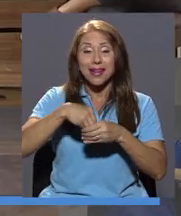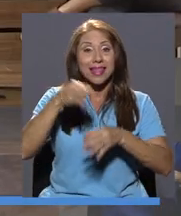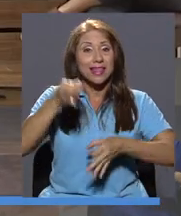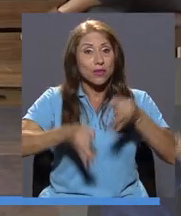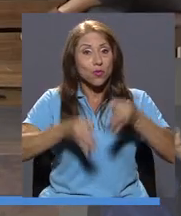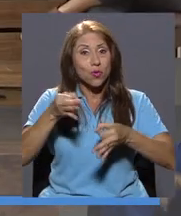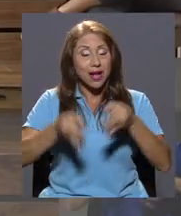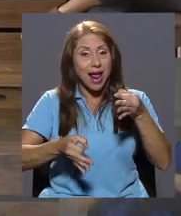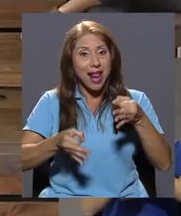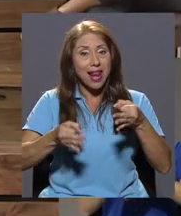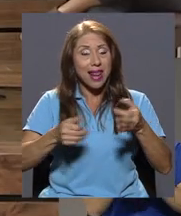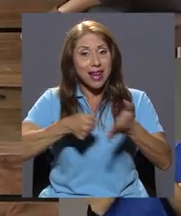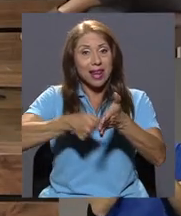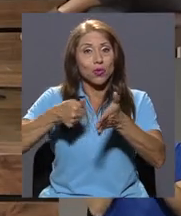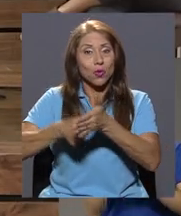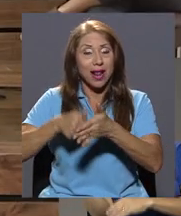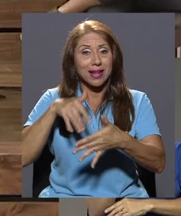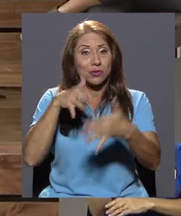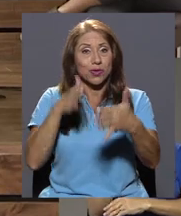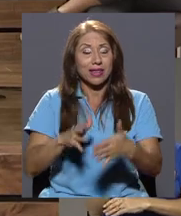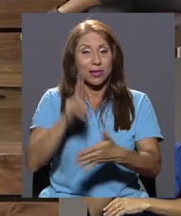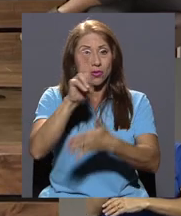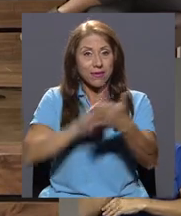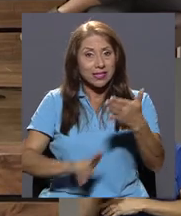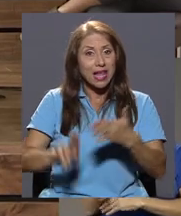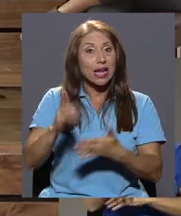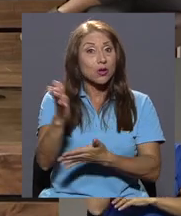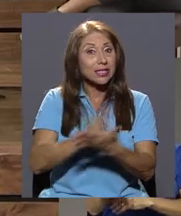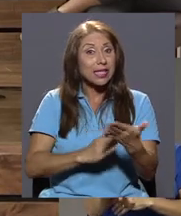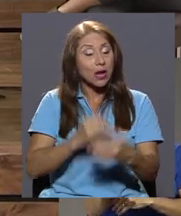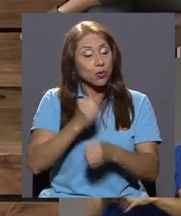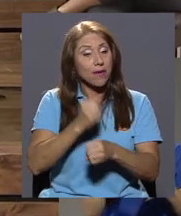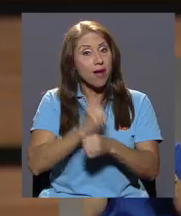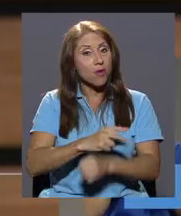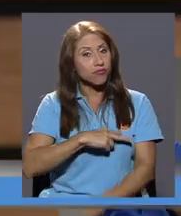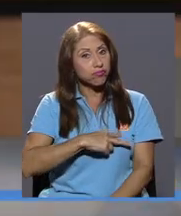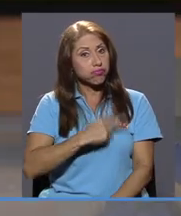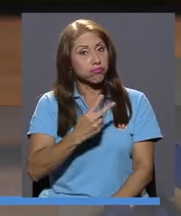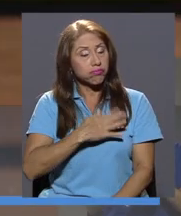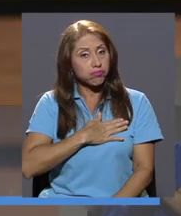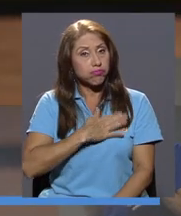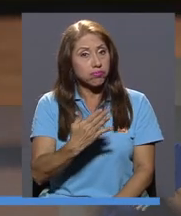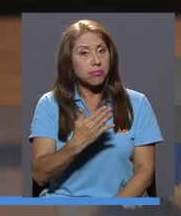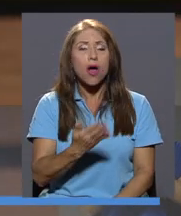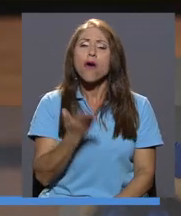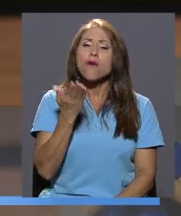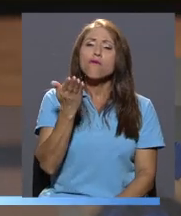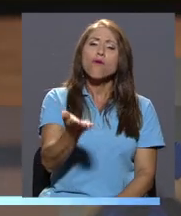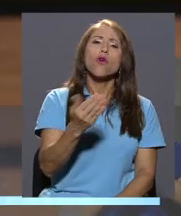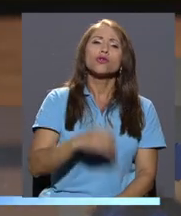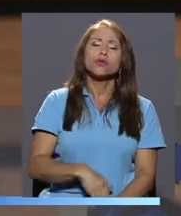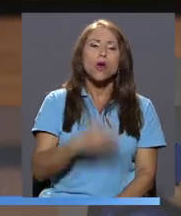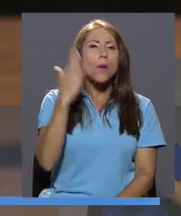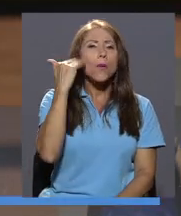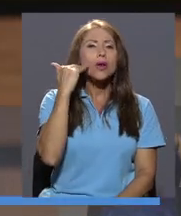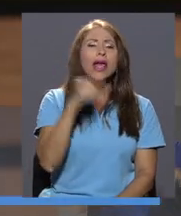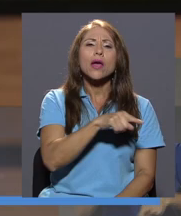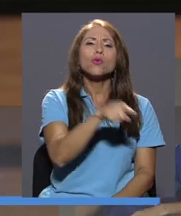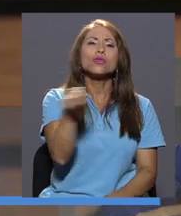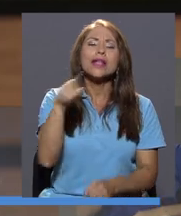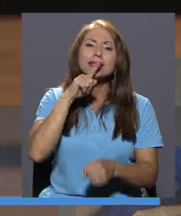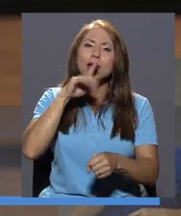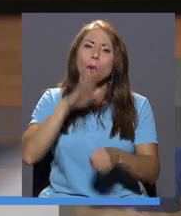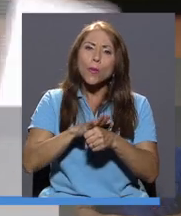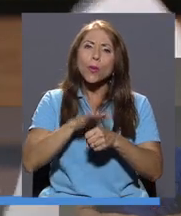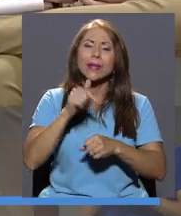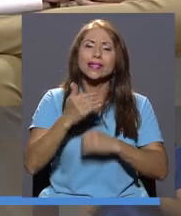Estudiantil Universitario es una cuestión completamente voluntaria, ad honorem. Vos como estudiante de UCR, ¿por qué ustedes se